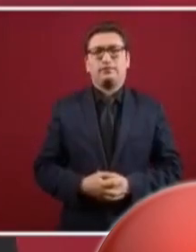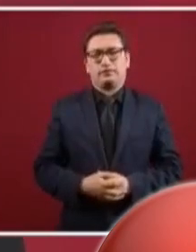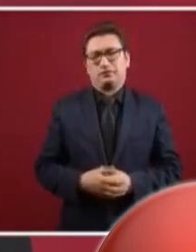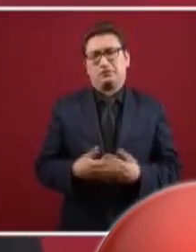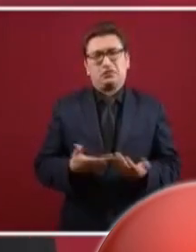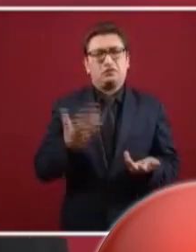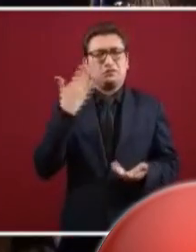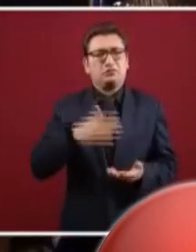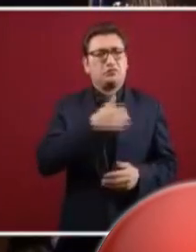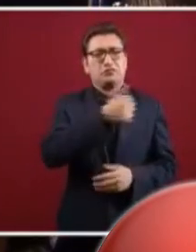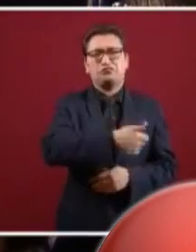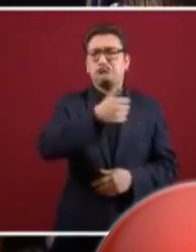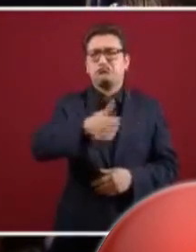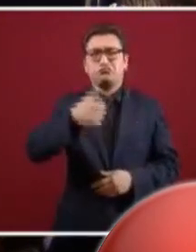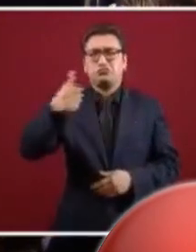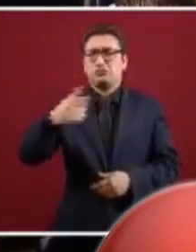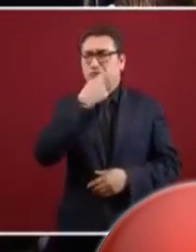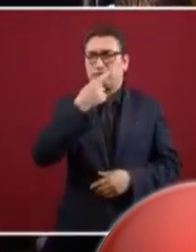divergencias.